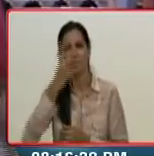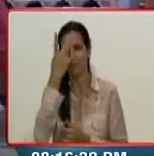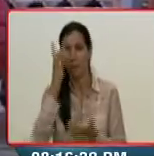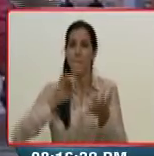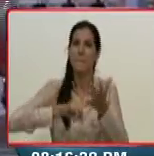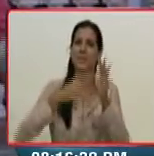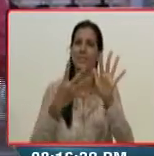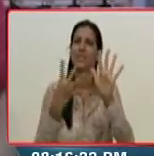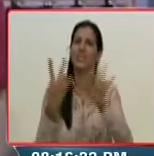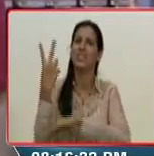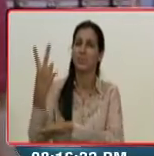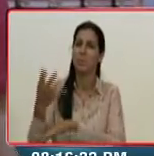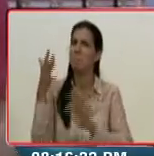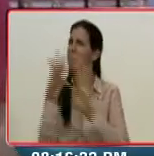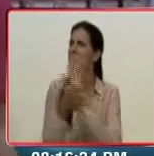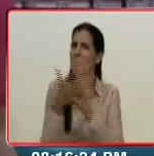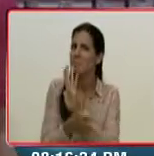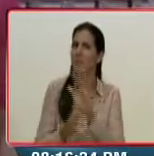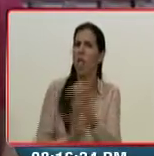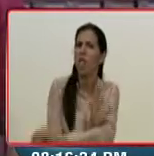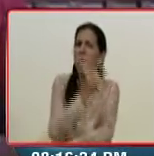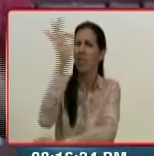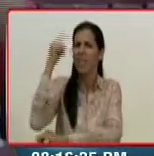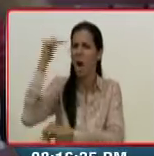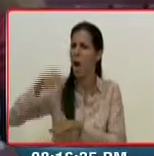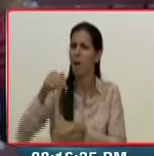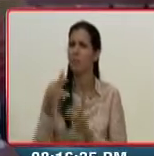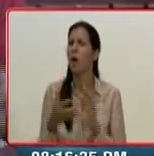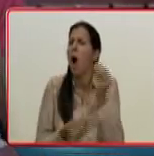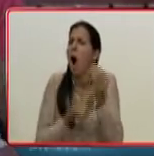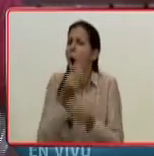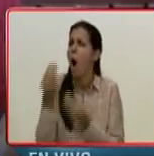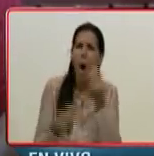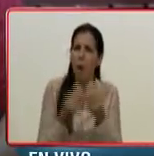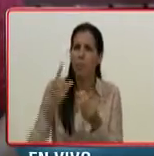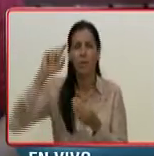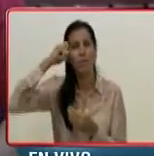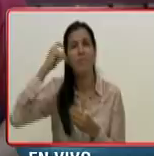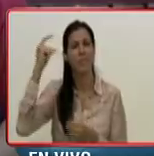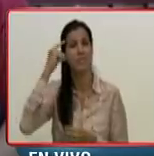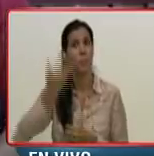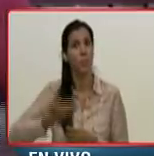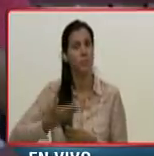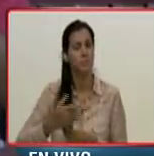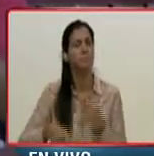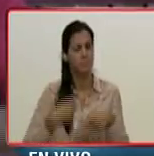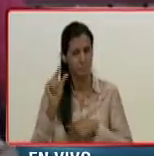1992. ¿Qué pasó en el transcurso del día de hoy? ¿Cómo se conmemoró esta fecha? Pues bien, los